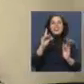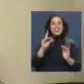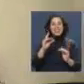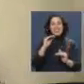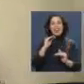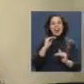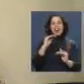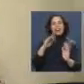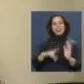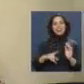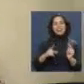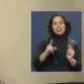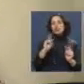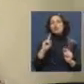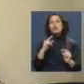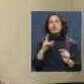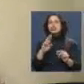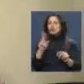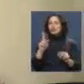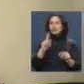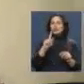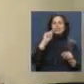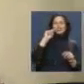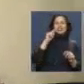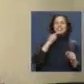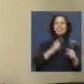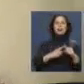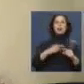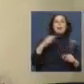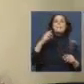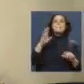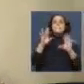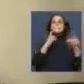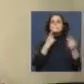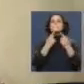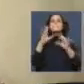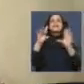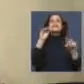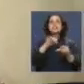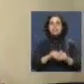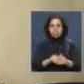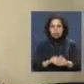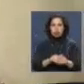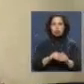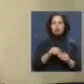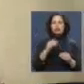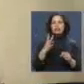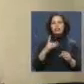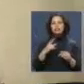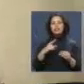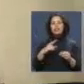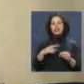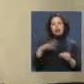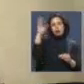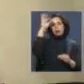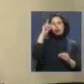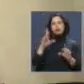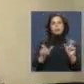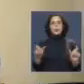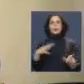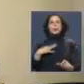una consulta ciudadana. En Chile se han hecho solamente 4 plebiscitos